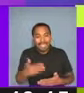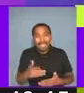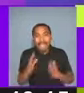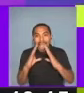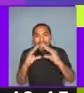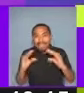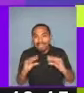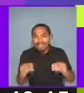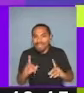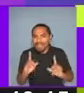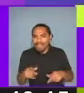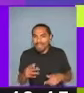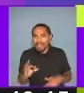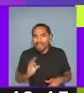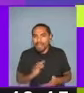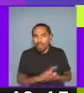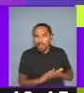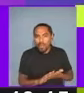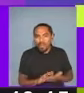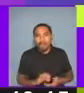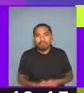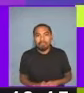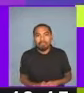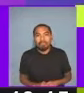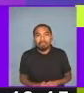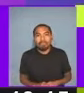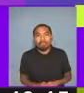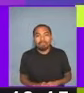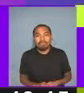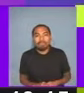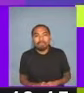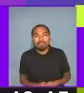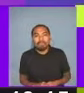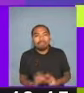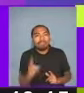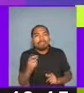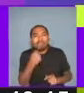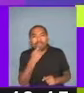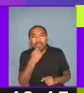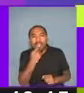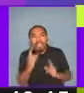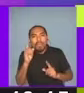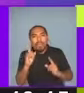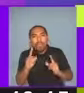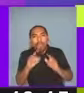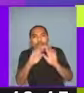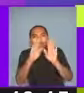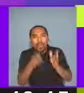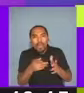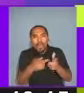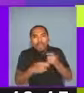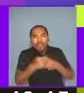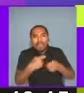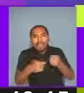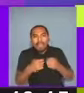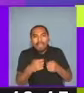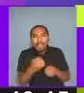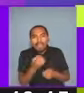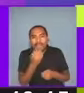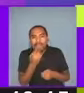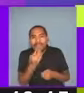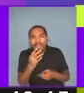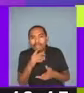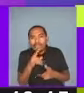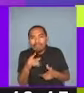que es fin de año, ¿no? Eso sí, está viendo. Estamos viendo que, por ejemplo, hay negocios que están abiertos, hay una perfumería al frente, después tenemos una